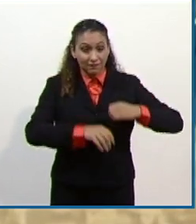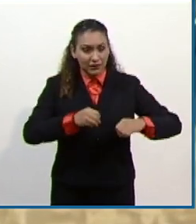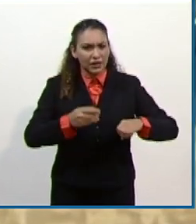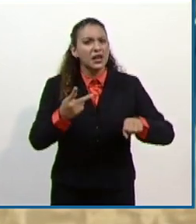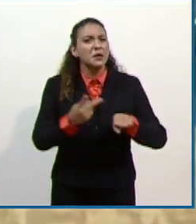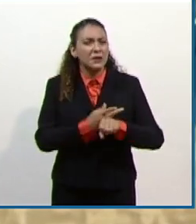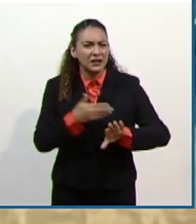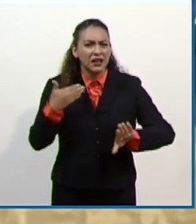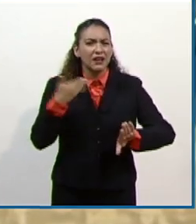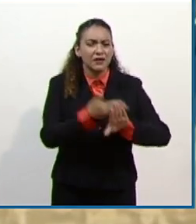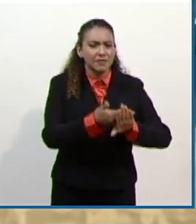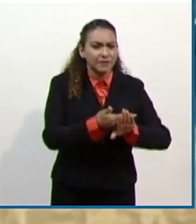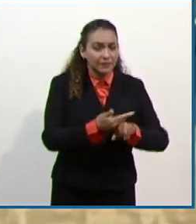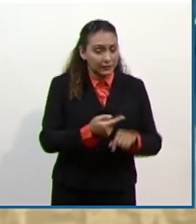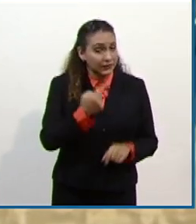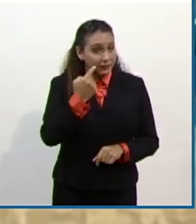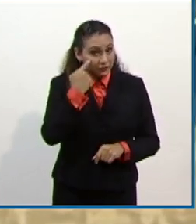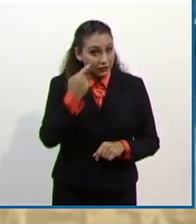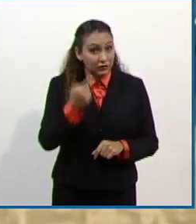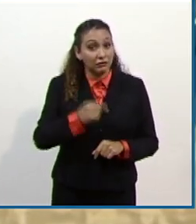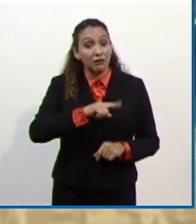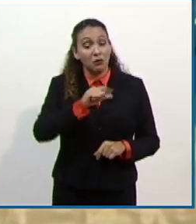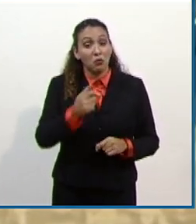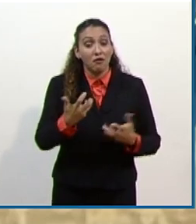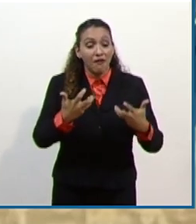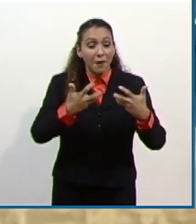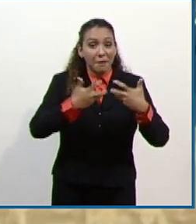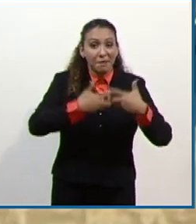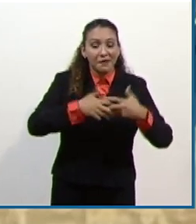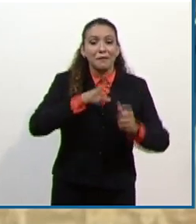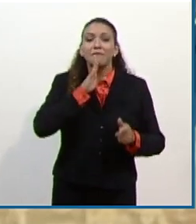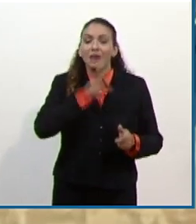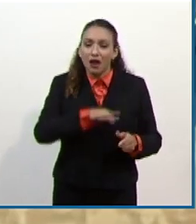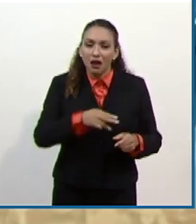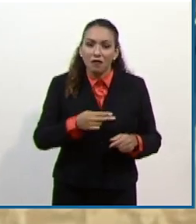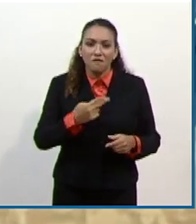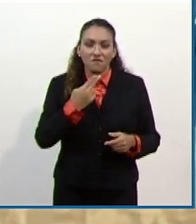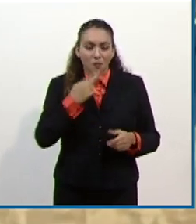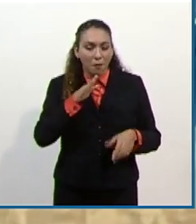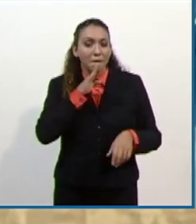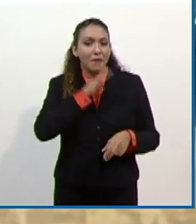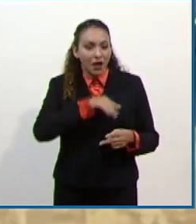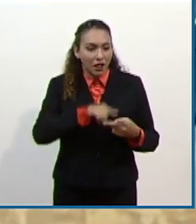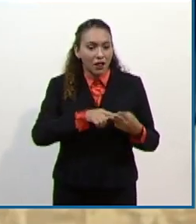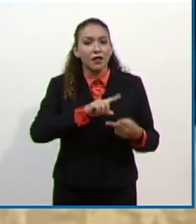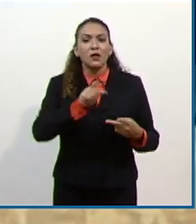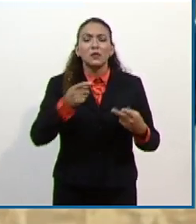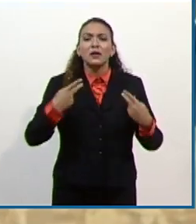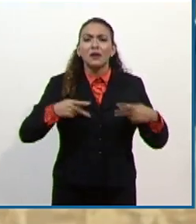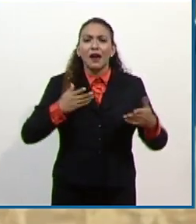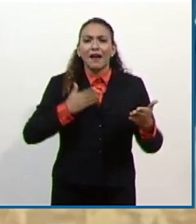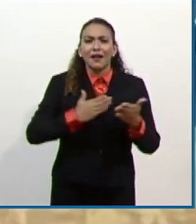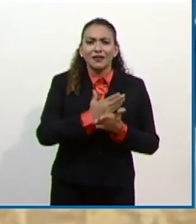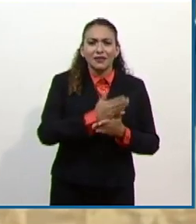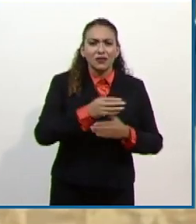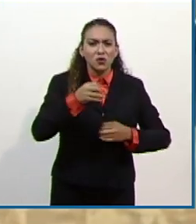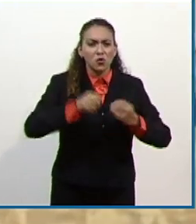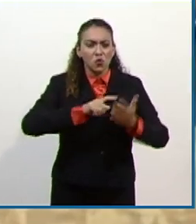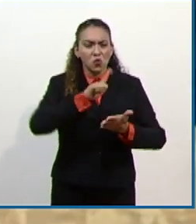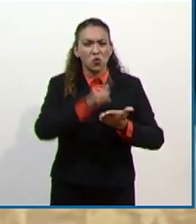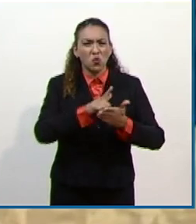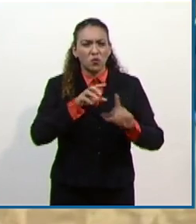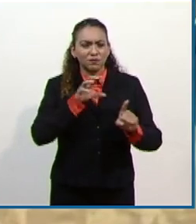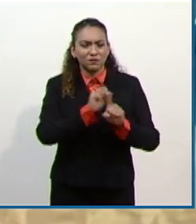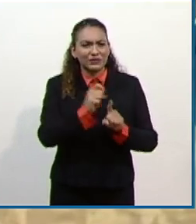un impacto en su operación, sino que también limitaría el acceso a la justicia a cientos de miles de